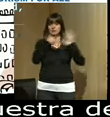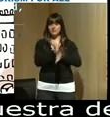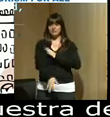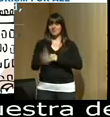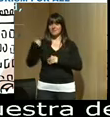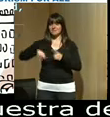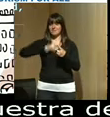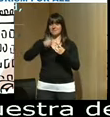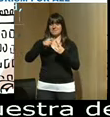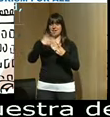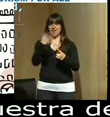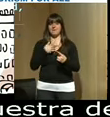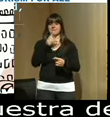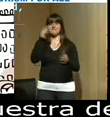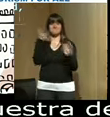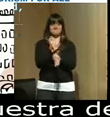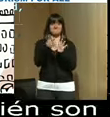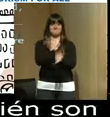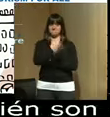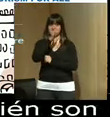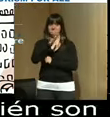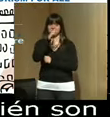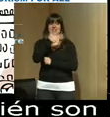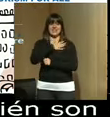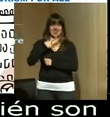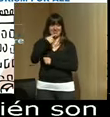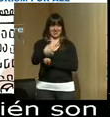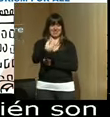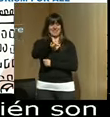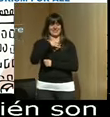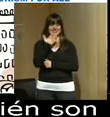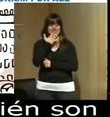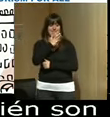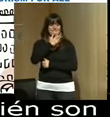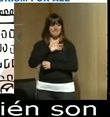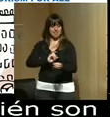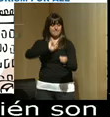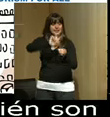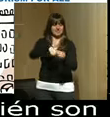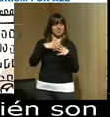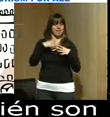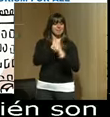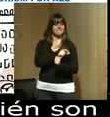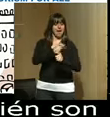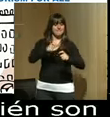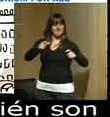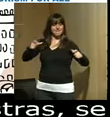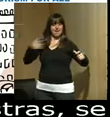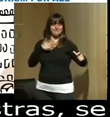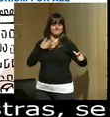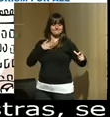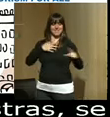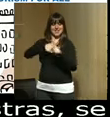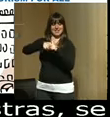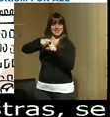la primera de mis hipótesis, y es que a medida que se incrementa mi participación en las vacaciones, mi nivel de satisfacción con la